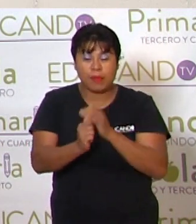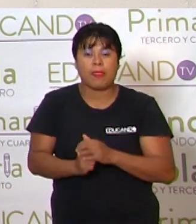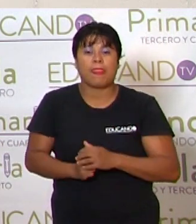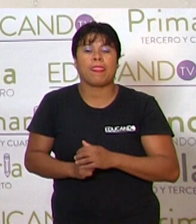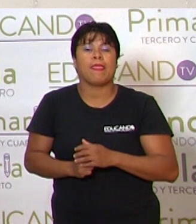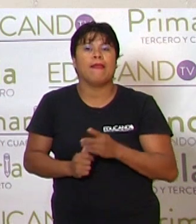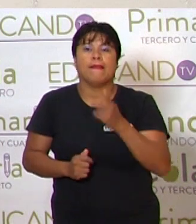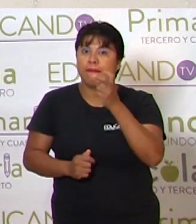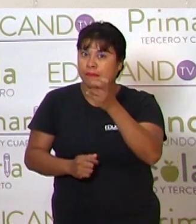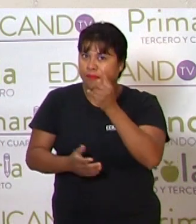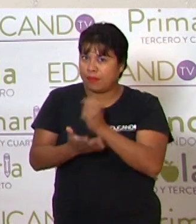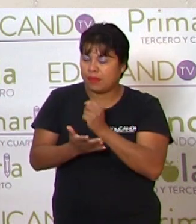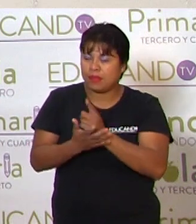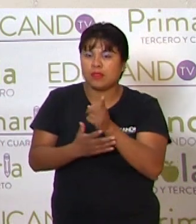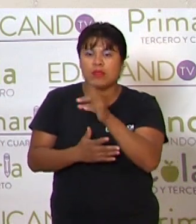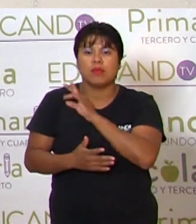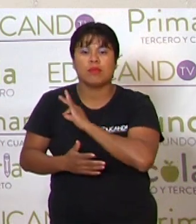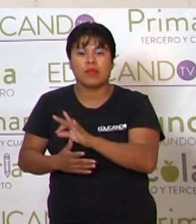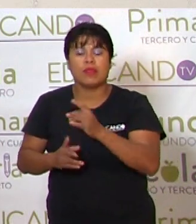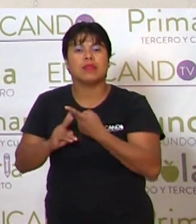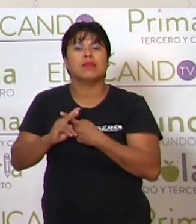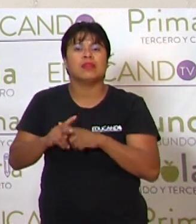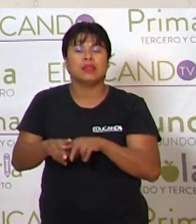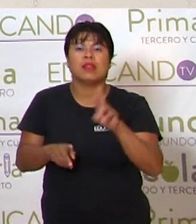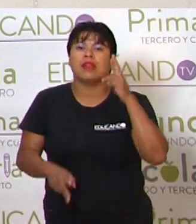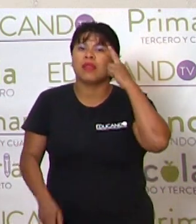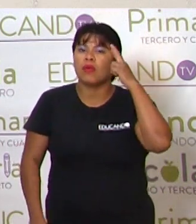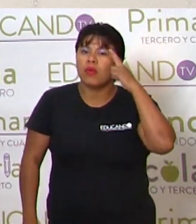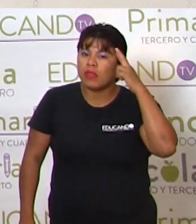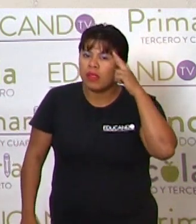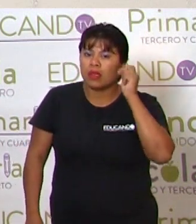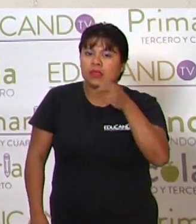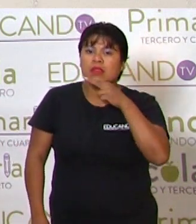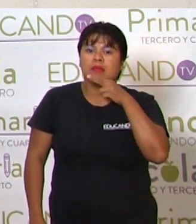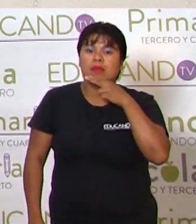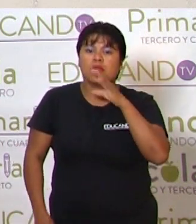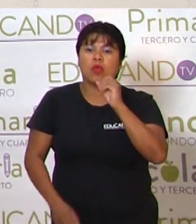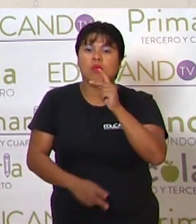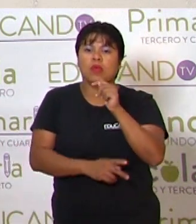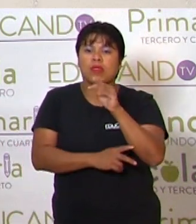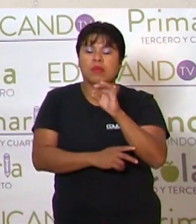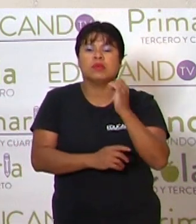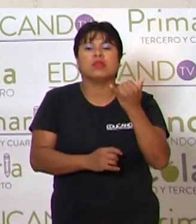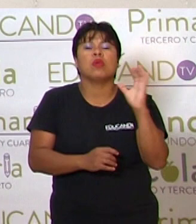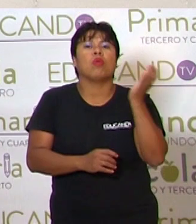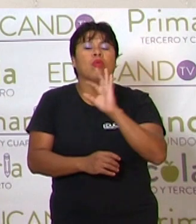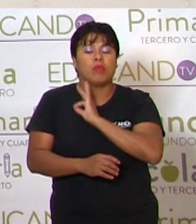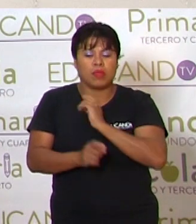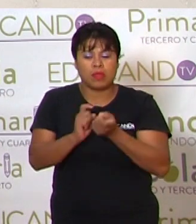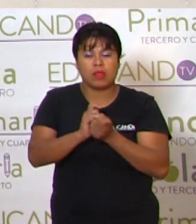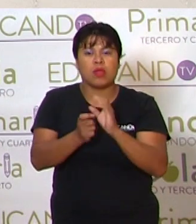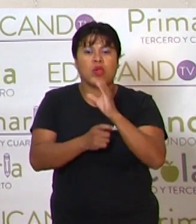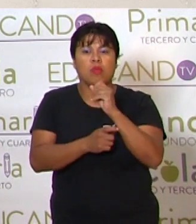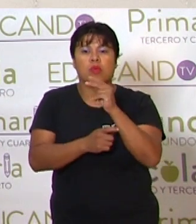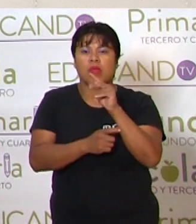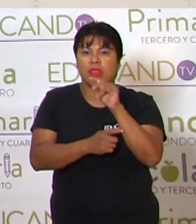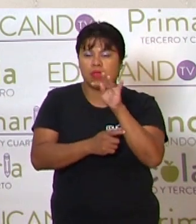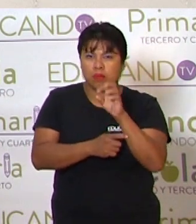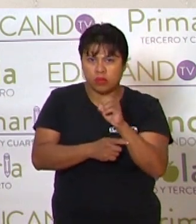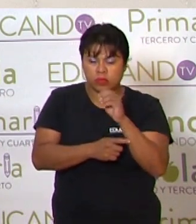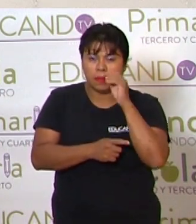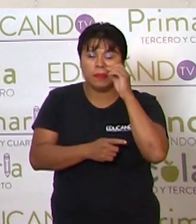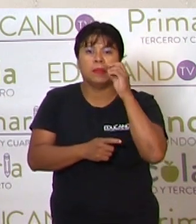acuerdo? Queda de tarea que tú puedas empezar a recordar qué son los verbos copulativos y cuándo se convierten en verbos